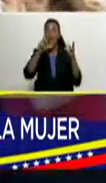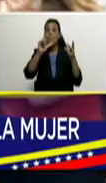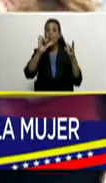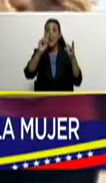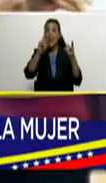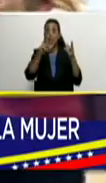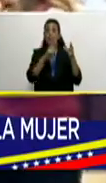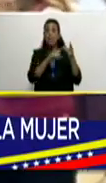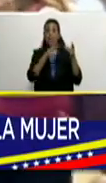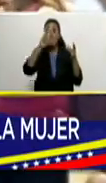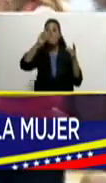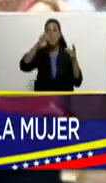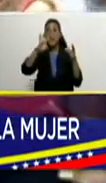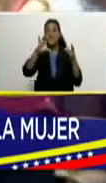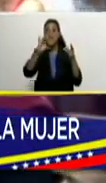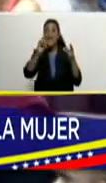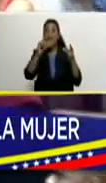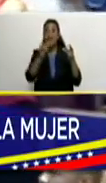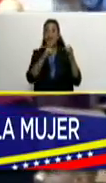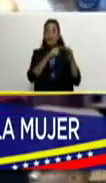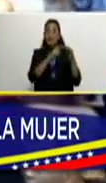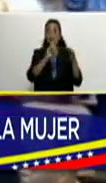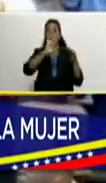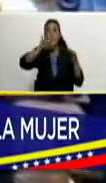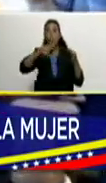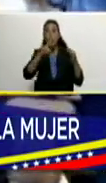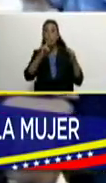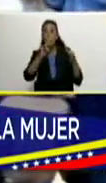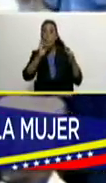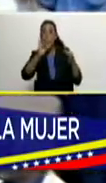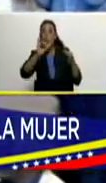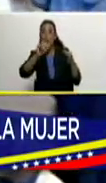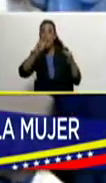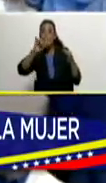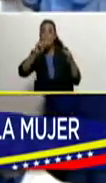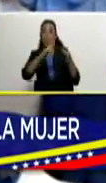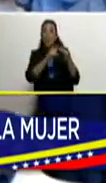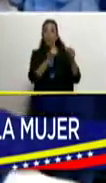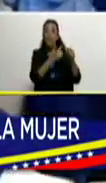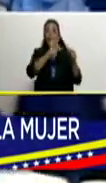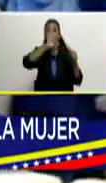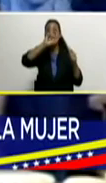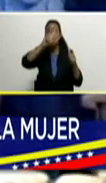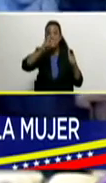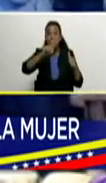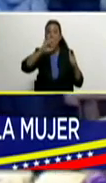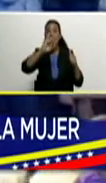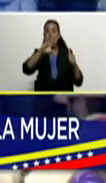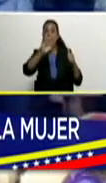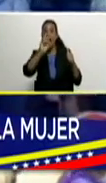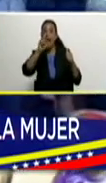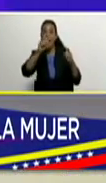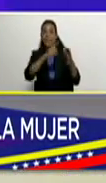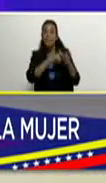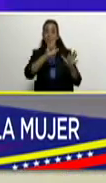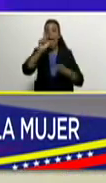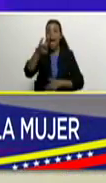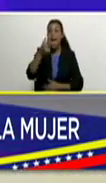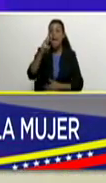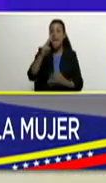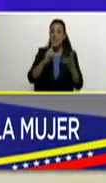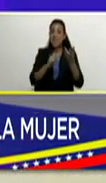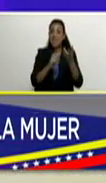Villanueva, Mercedes Villanueva, Willelit Mora, Marijana Jaspe, Heidi